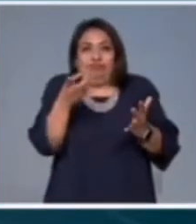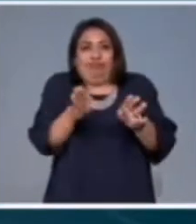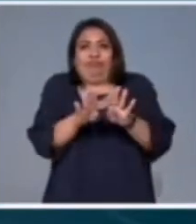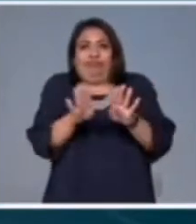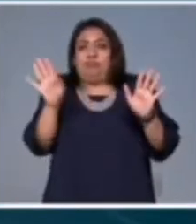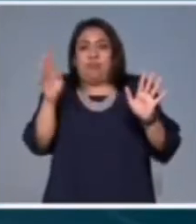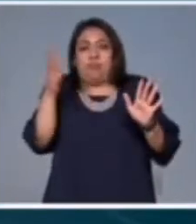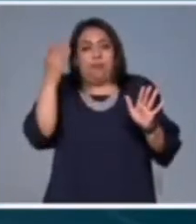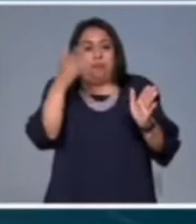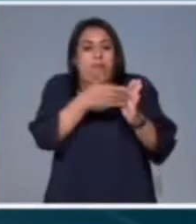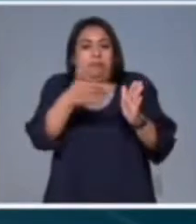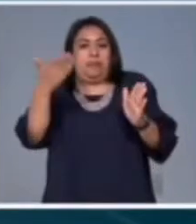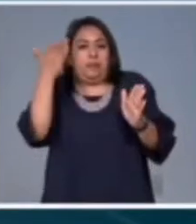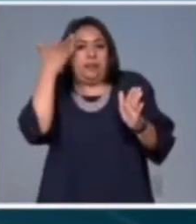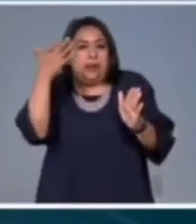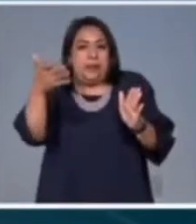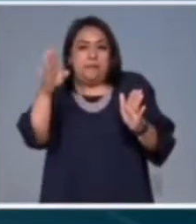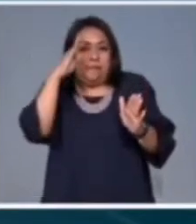por medir el tiempo.